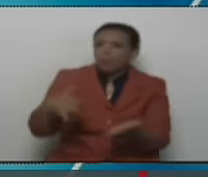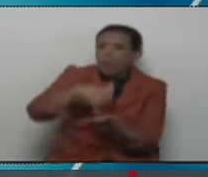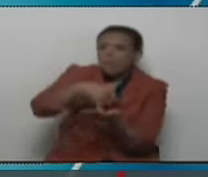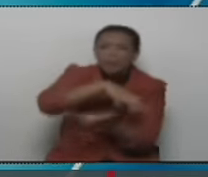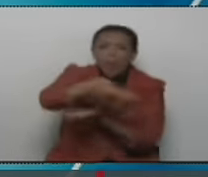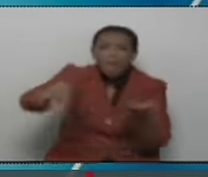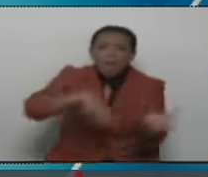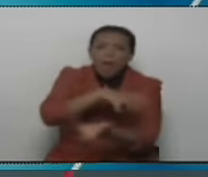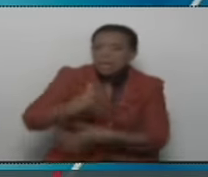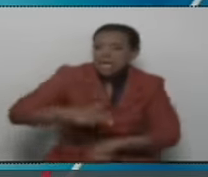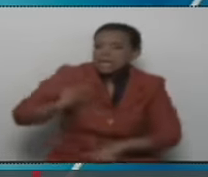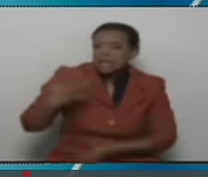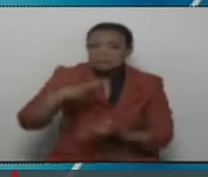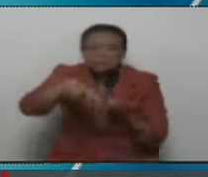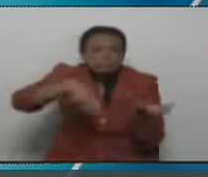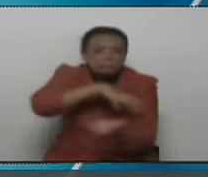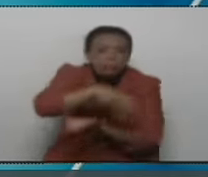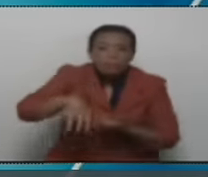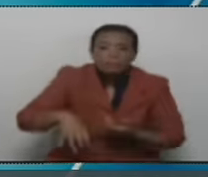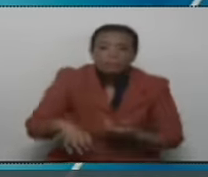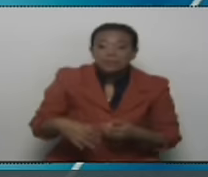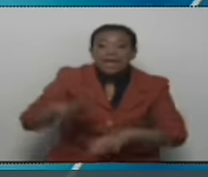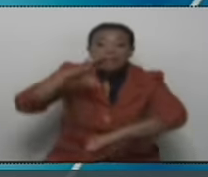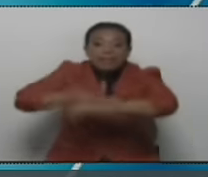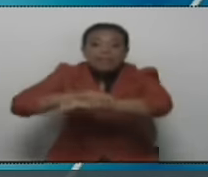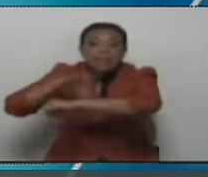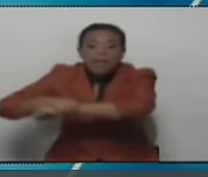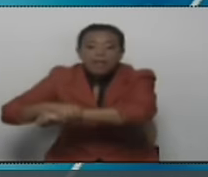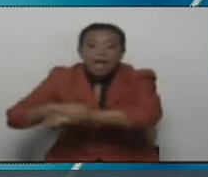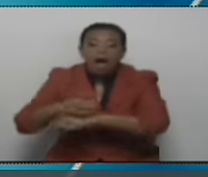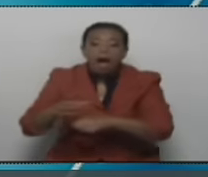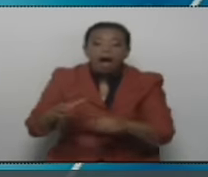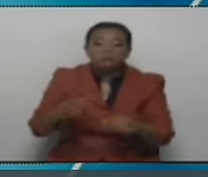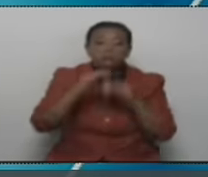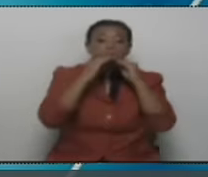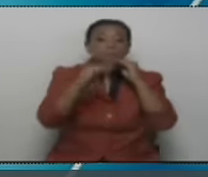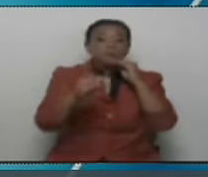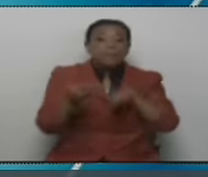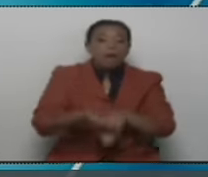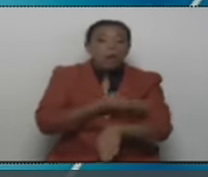Venezuela. Se detienen unas personas, estas personas comienzan a hablar